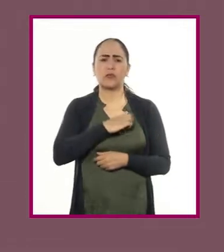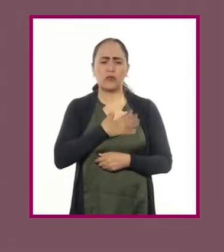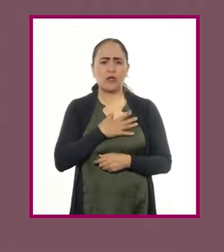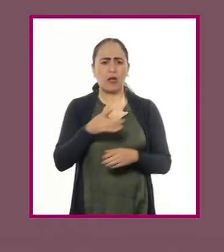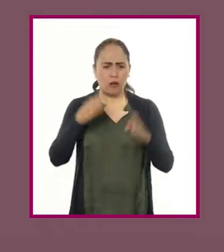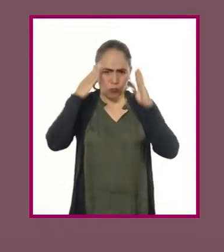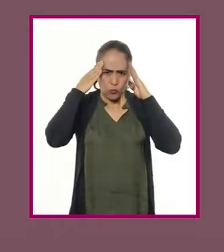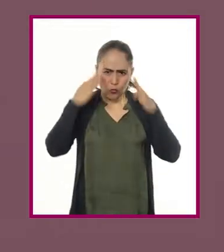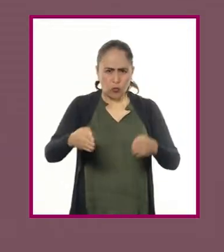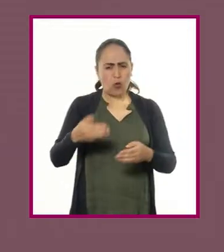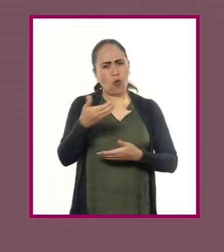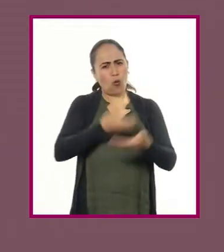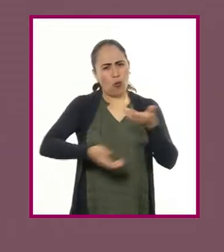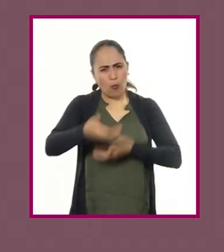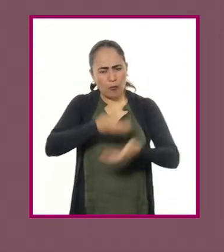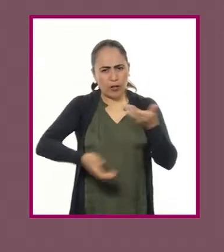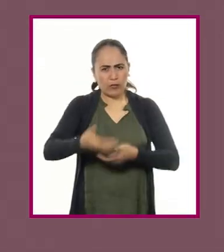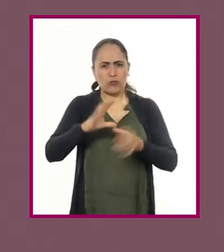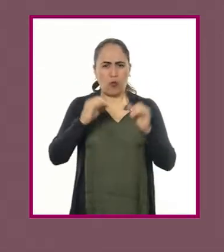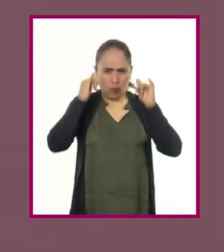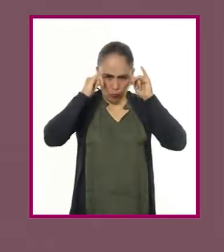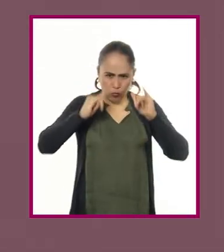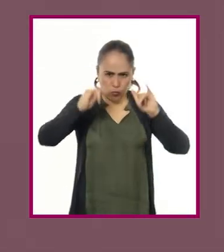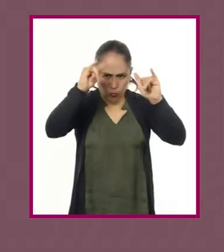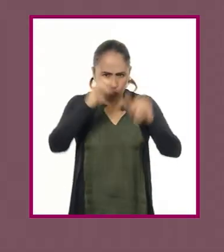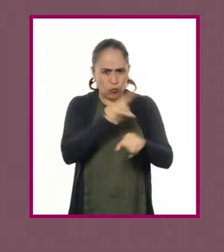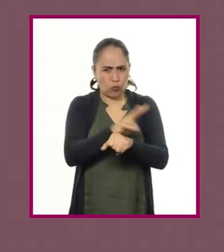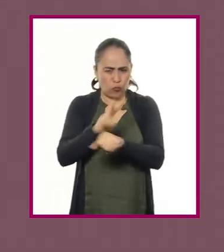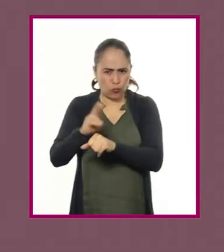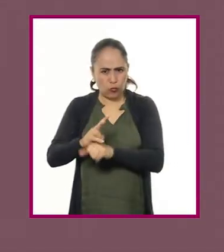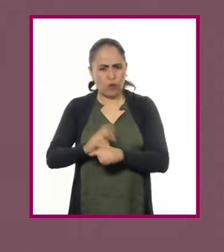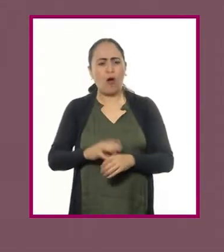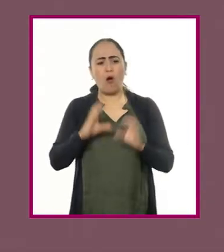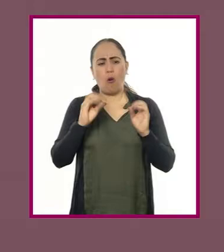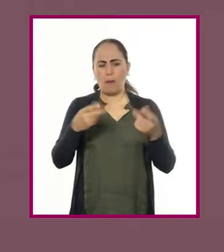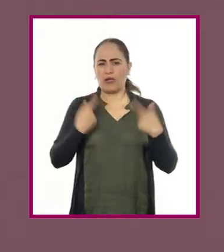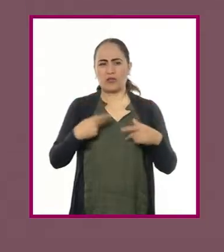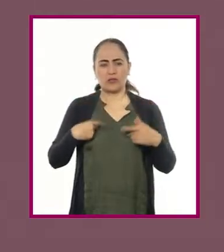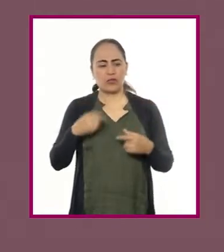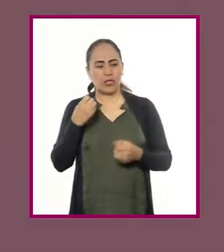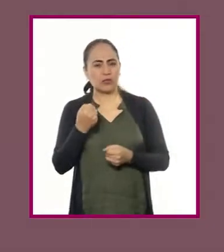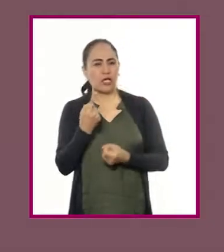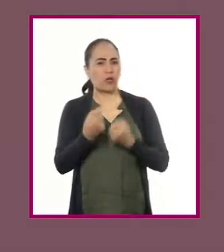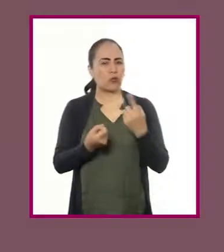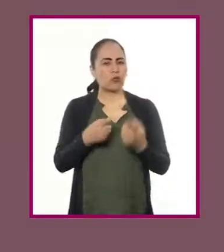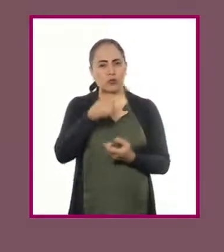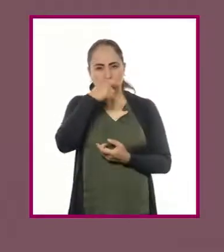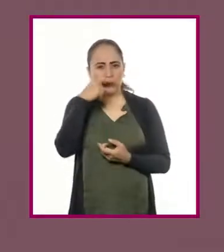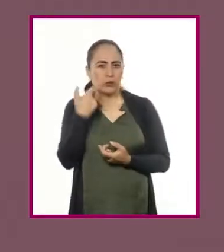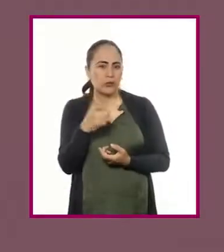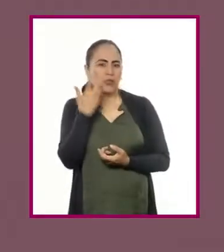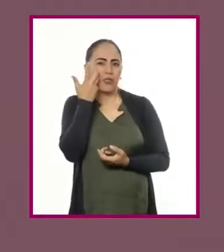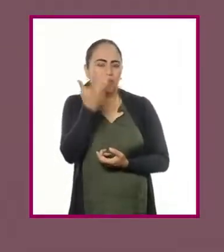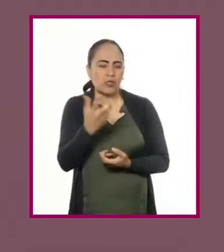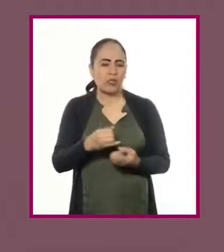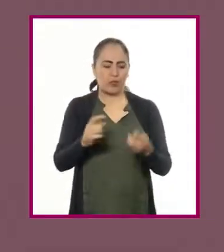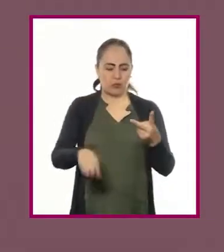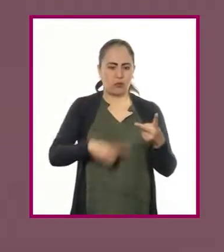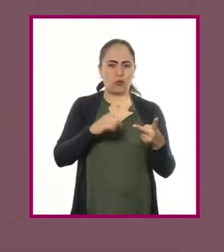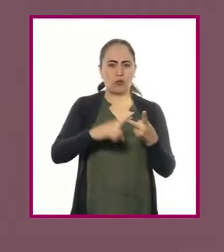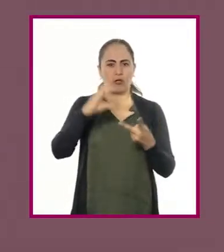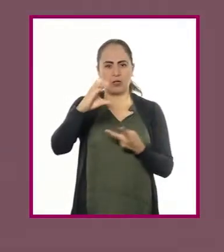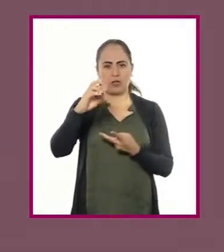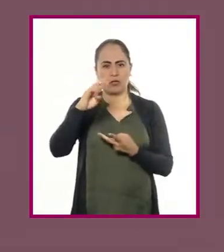ganadería. Otros eran buscadores de oportunidades o fortuna. Por su parte, los criollos, hijos de